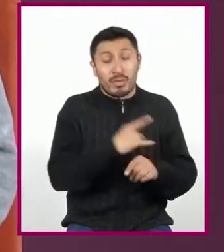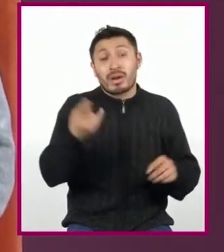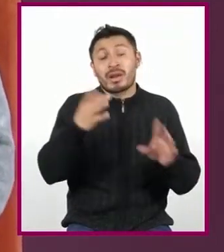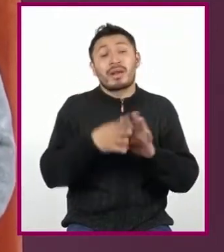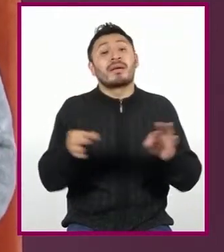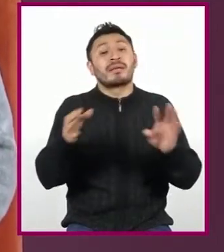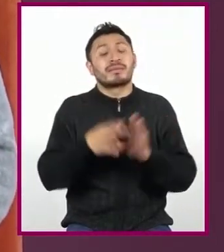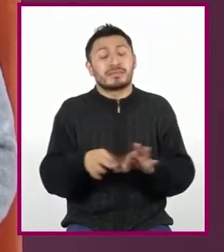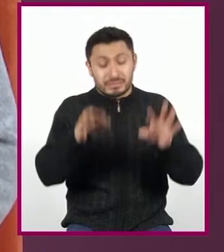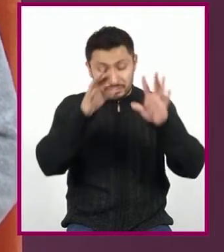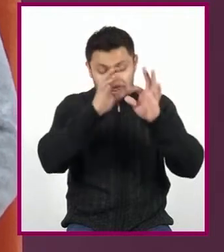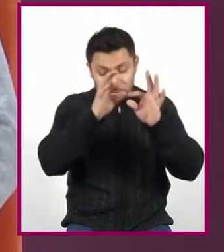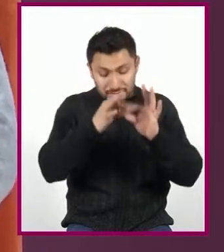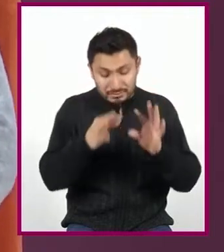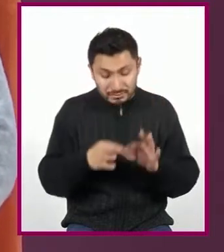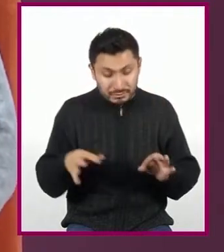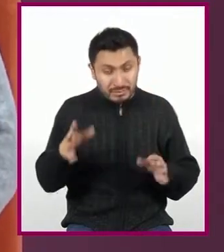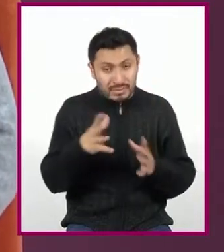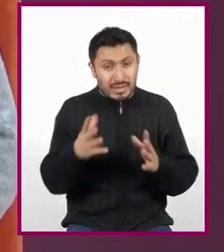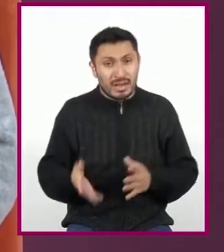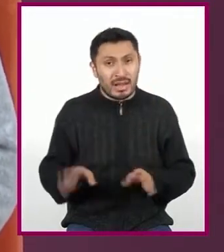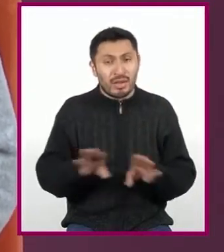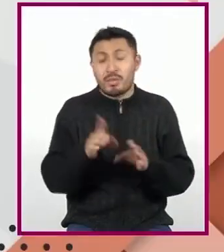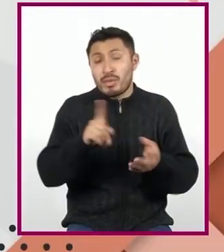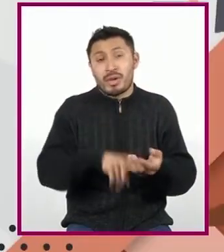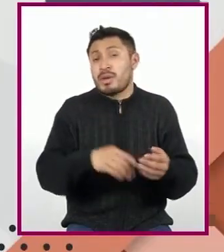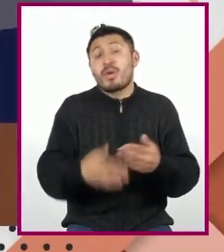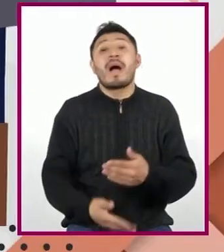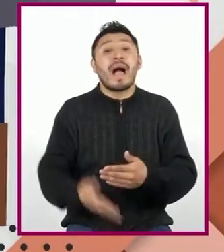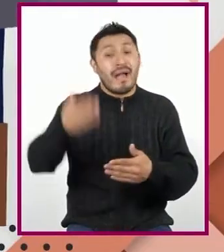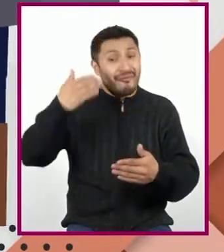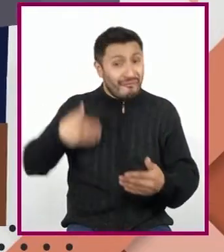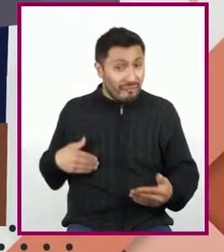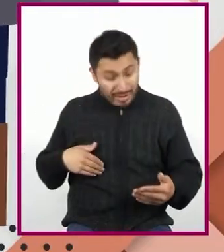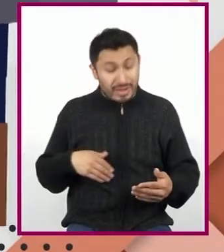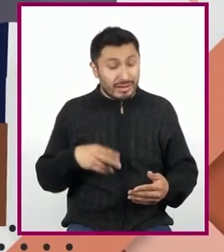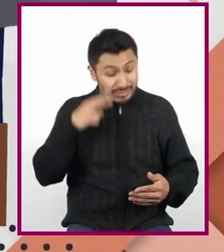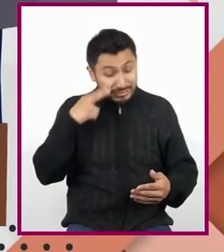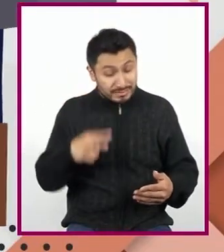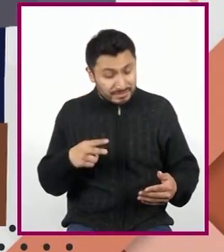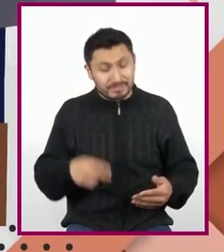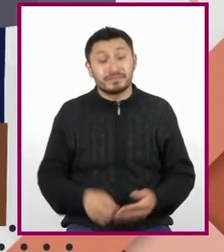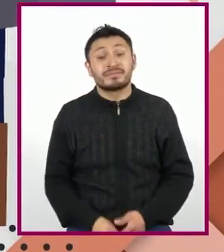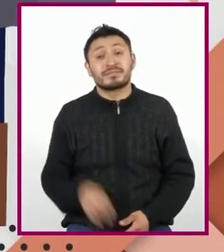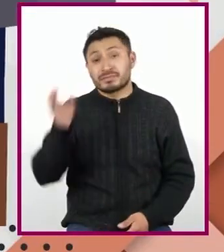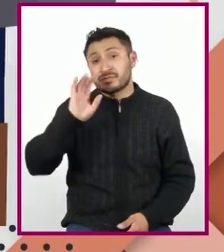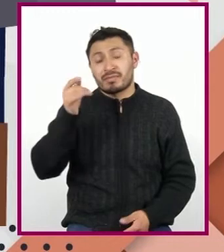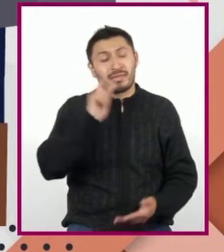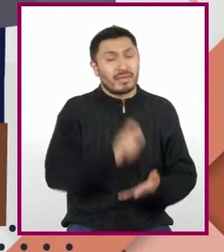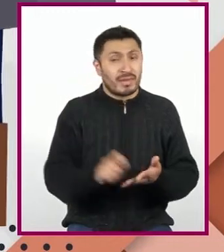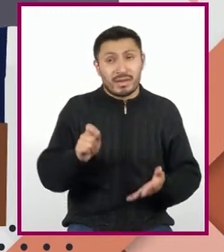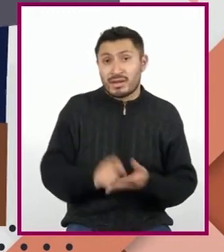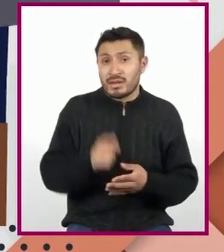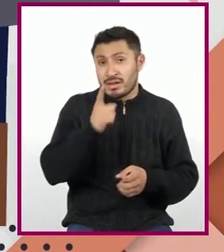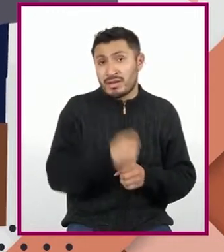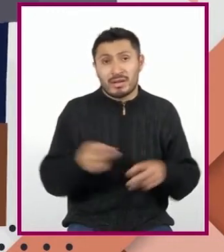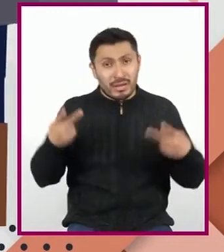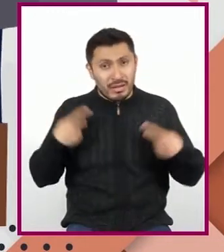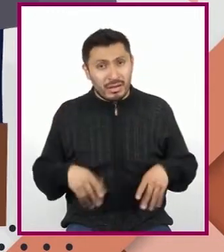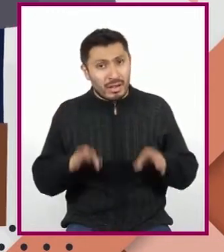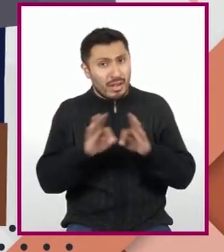ves involucrado en la obra. Los autores que hacen el prólogo de su obra lo utilizan porque